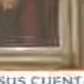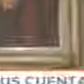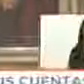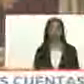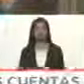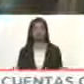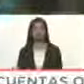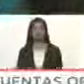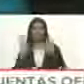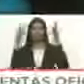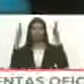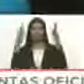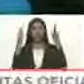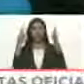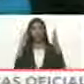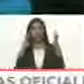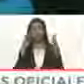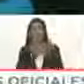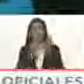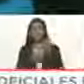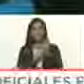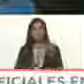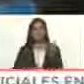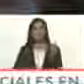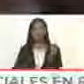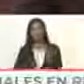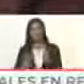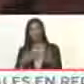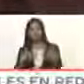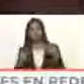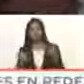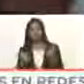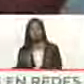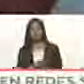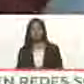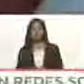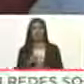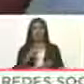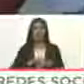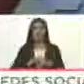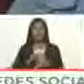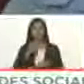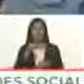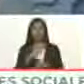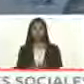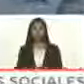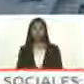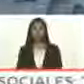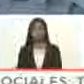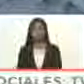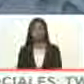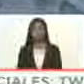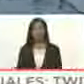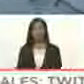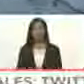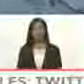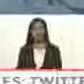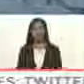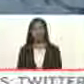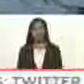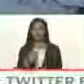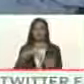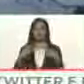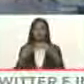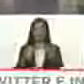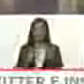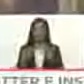Bermúdez, viceministra de Salud Colectiva. A la doctora Yanina Colmenares, presidenta de esta empresa